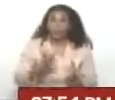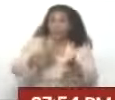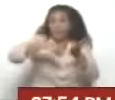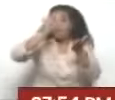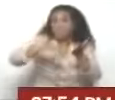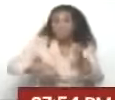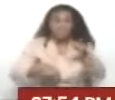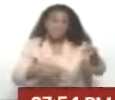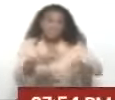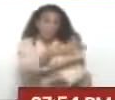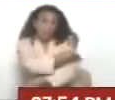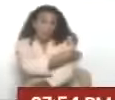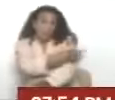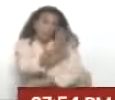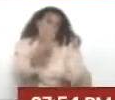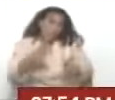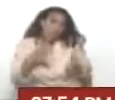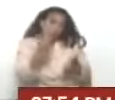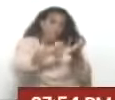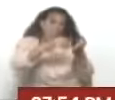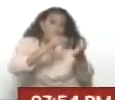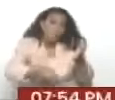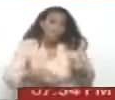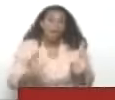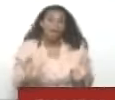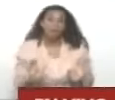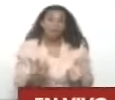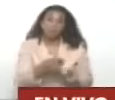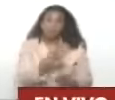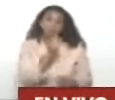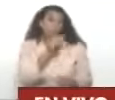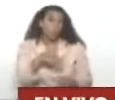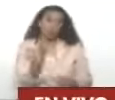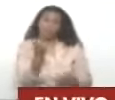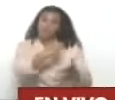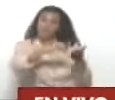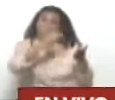que firme. El que no quiera firmar, por algo será. ¿Ah?